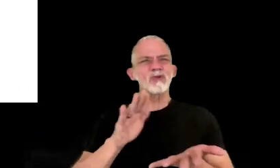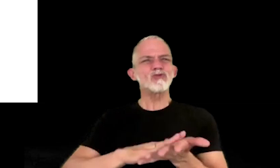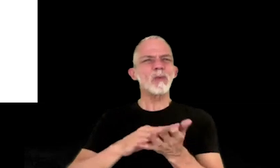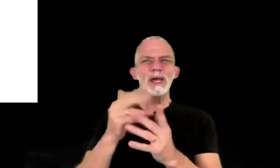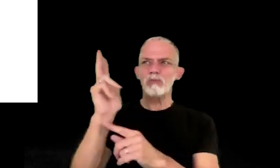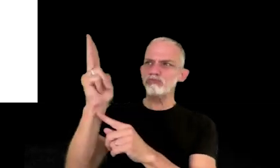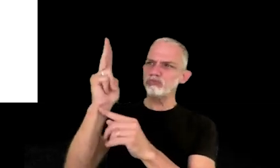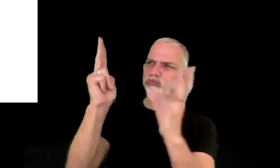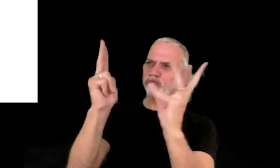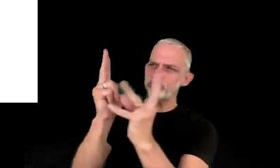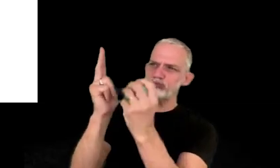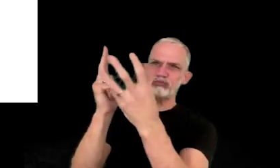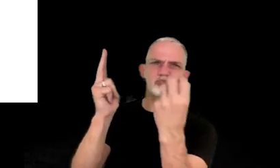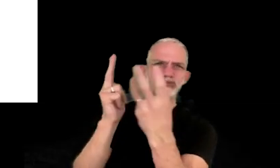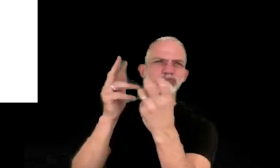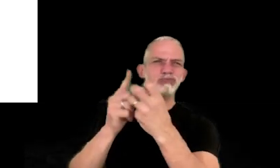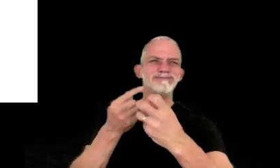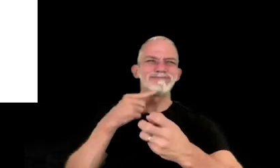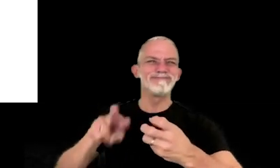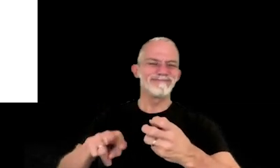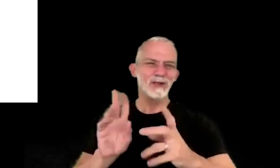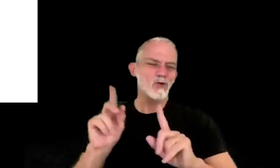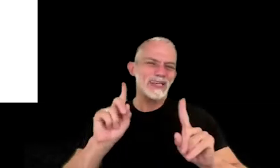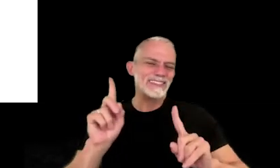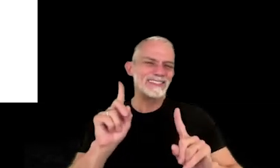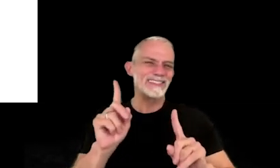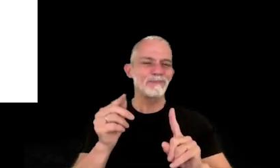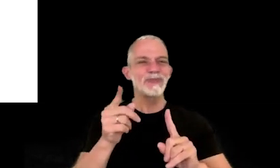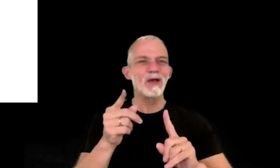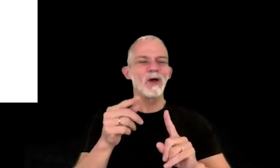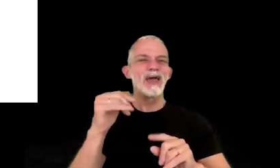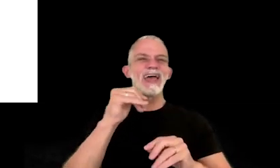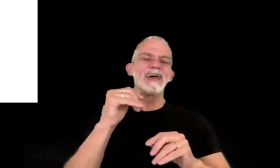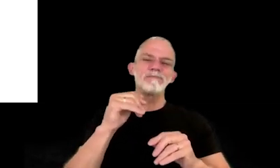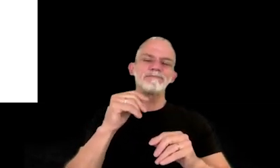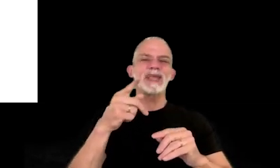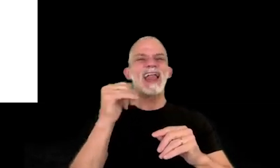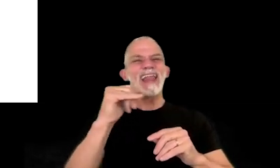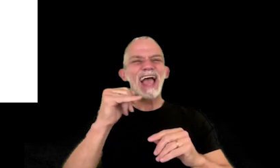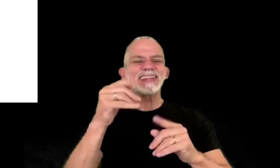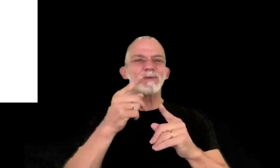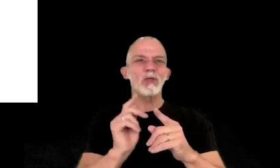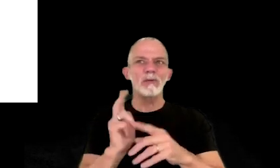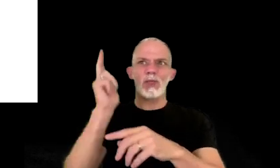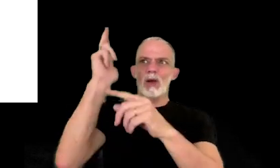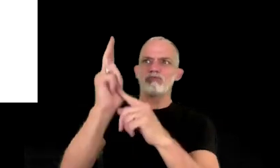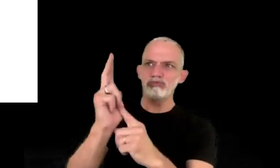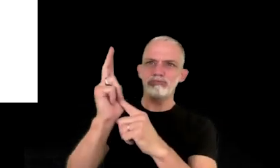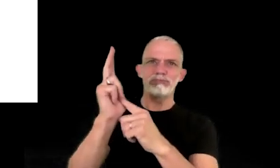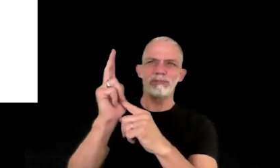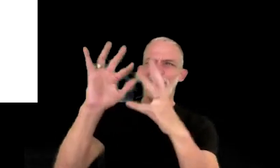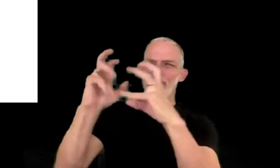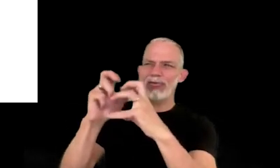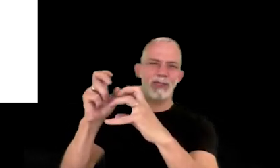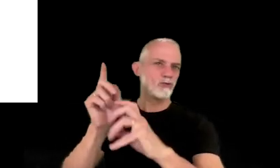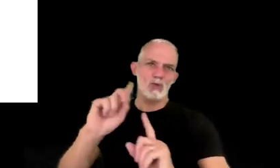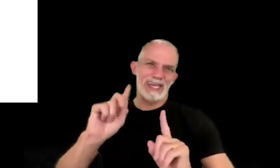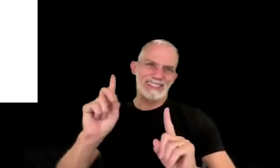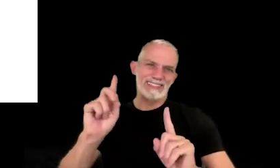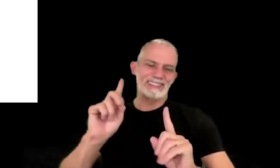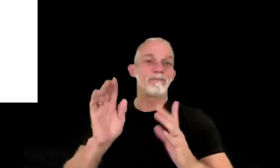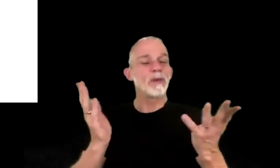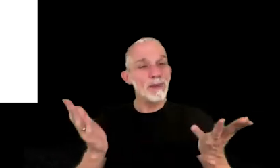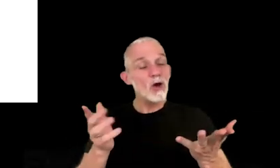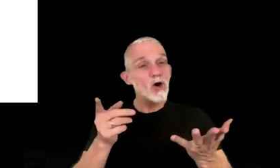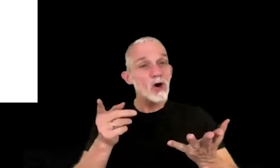es un canon por el tema del efecto negativo en el ambiente que tiene la instalación de esos aspectos. Pero